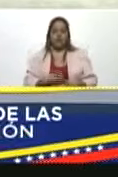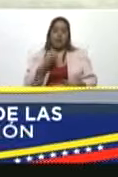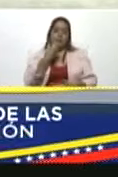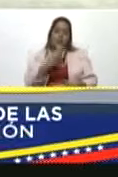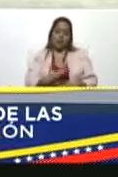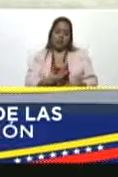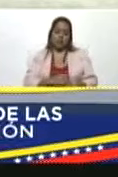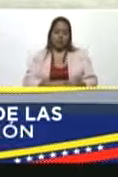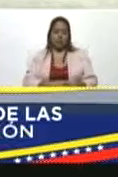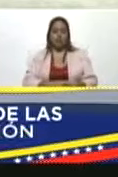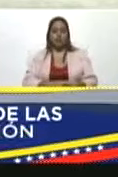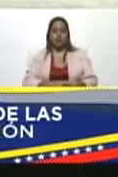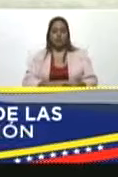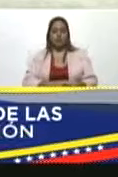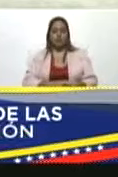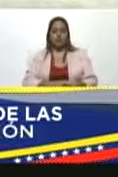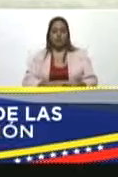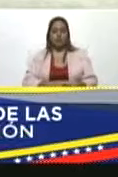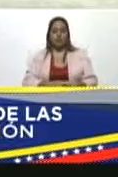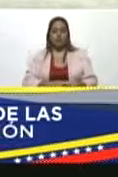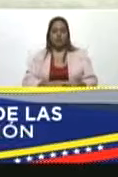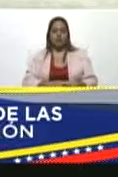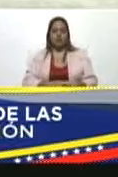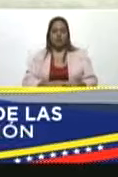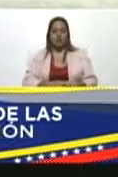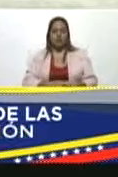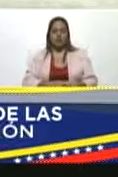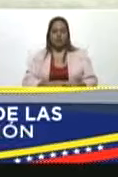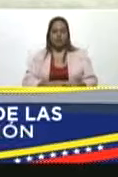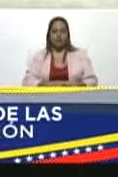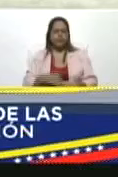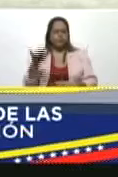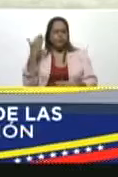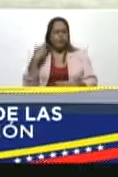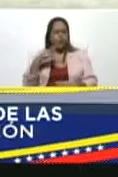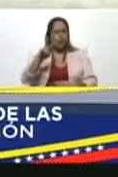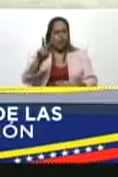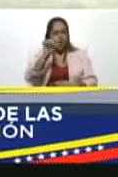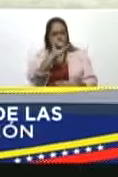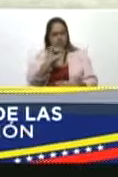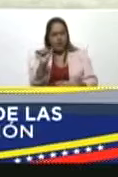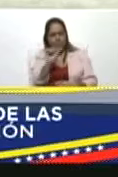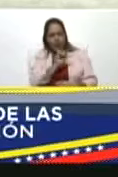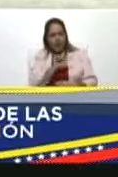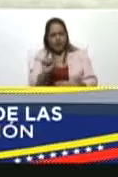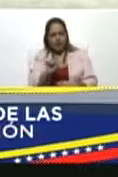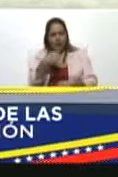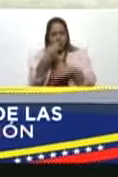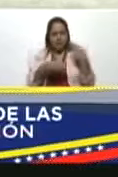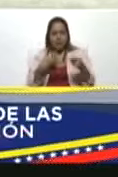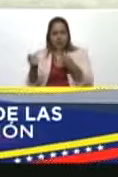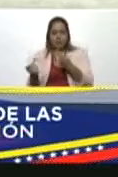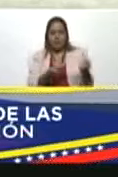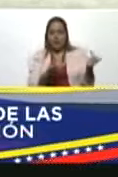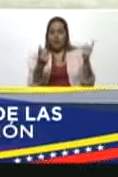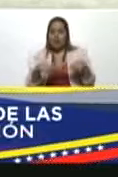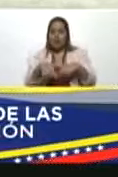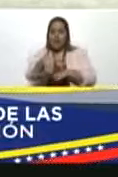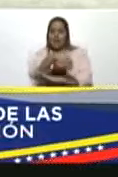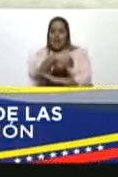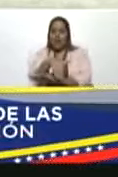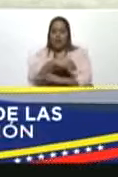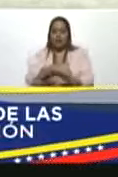hermosa, que hace dos semanas me recibió también en las